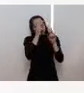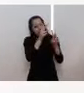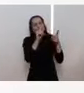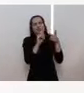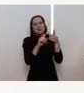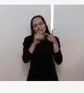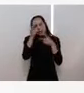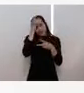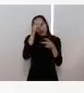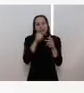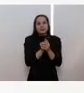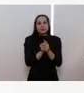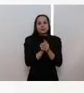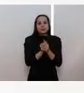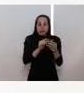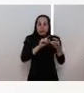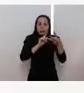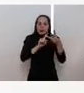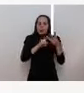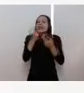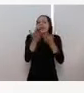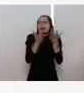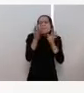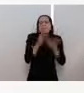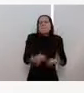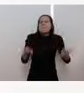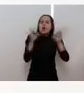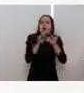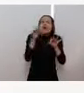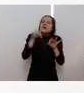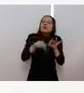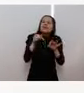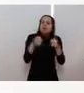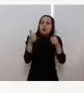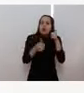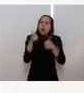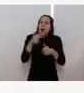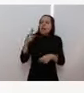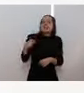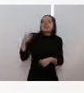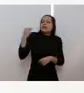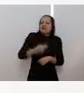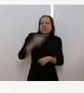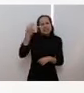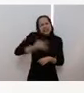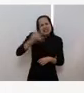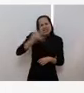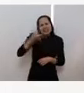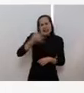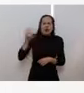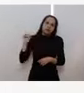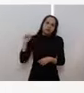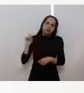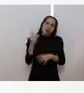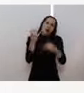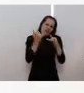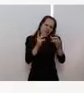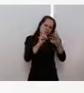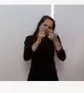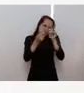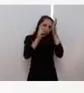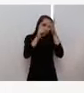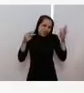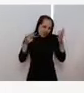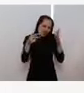otro servicio importante con el que contamos y que históricamente siempre lo habíamos tenido pero hicimos una renovación tecnológica